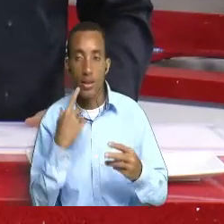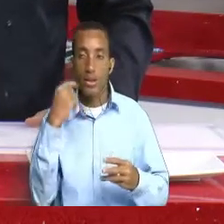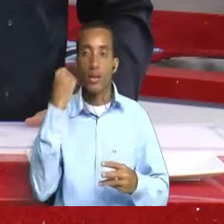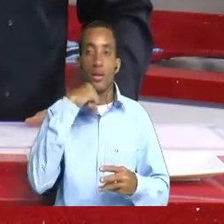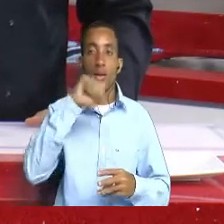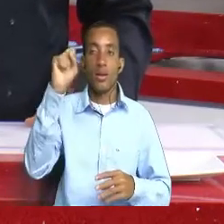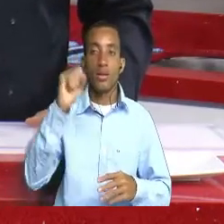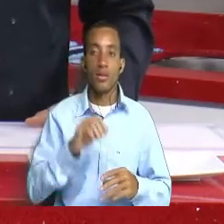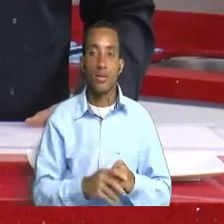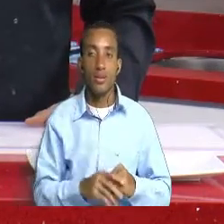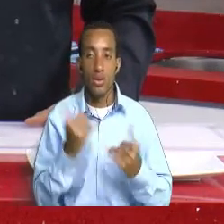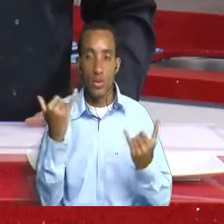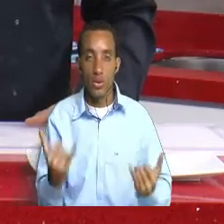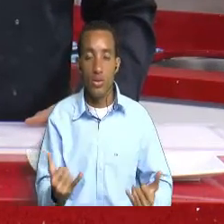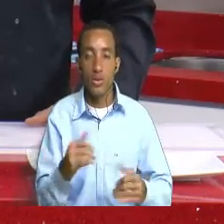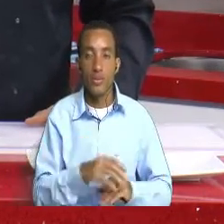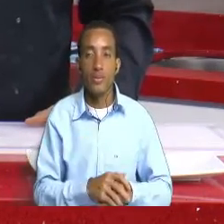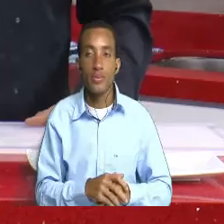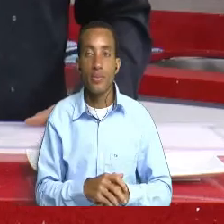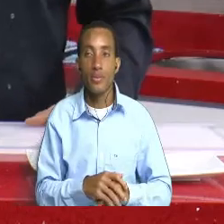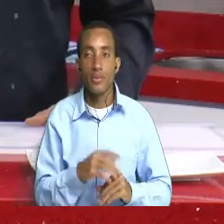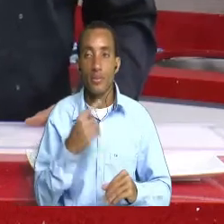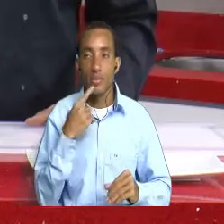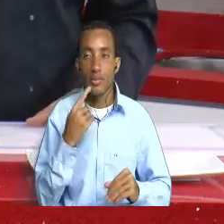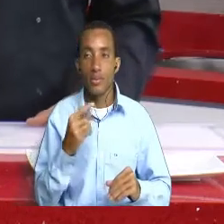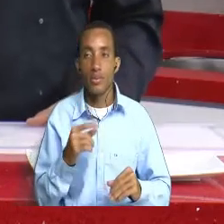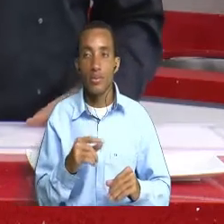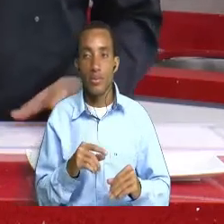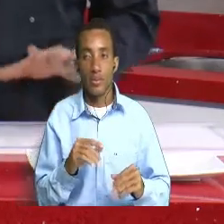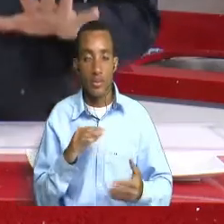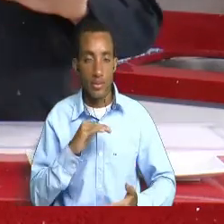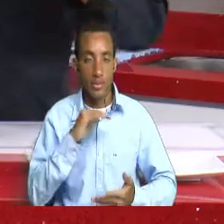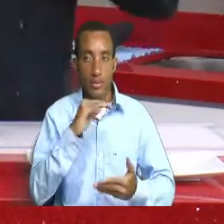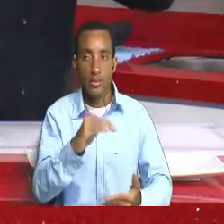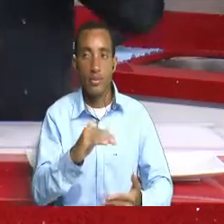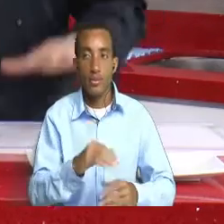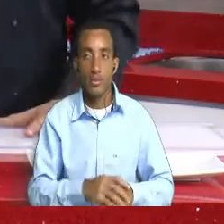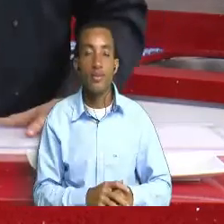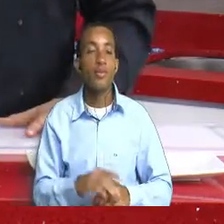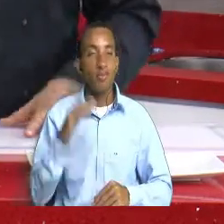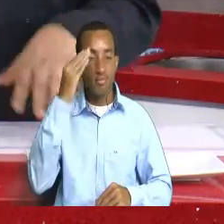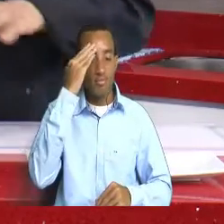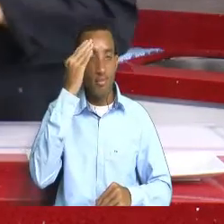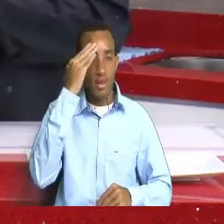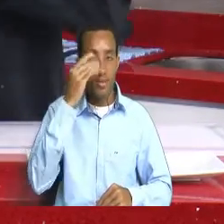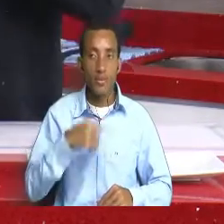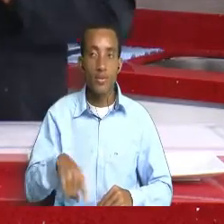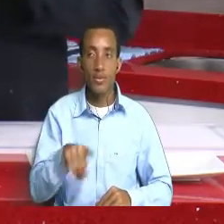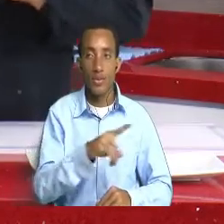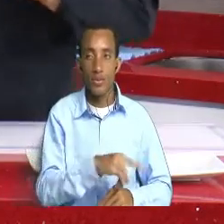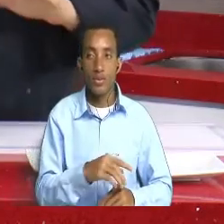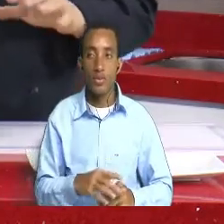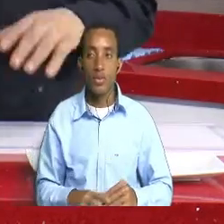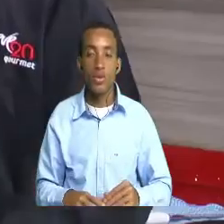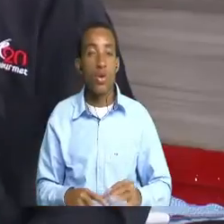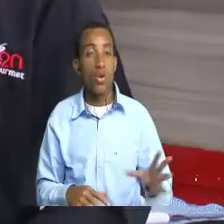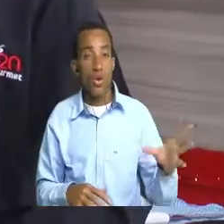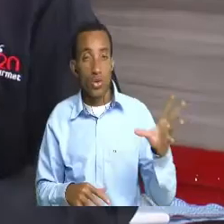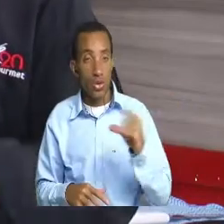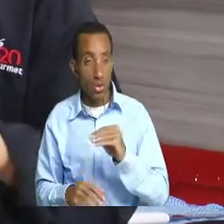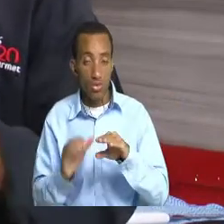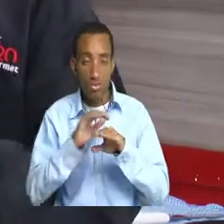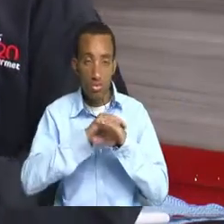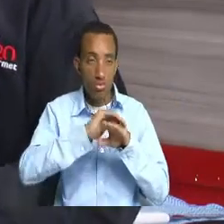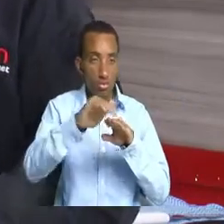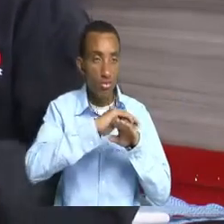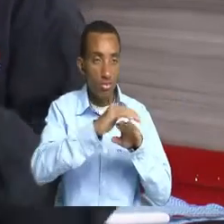del premio del día de hoy que estaremos entregando a nombre los cluster para ustedes ya saben serios televidentes están totalmente invitados para